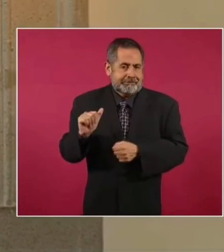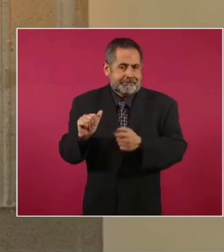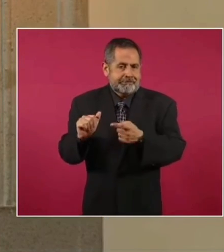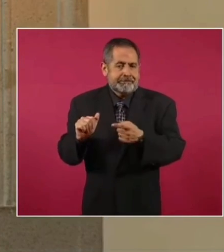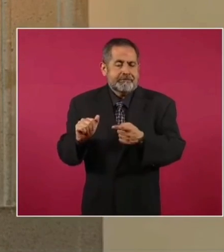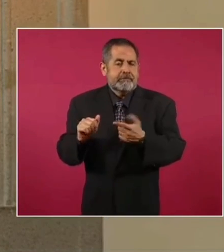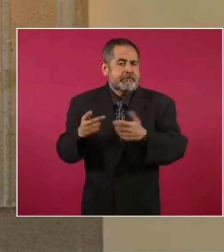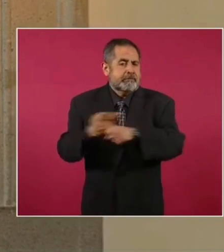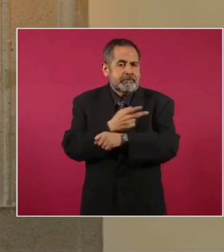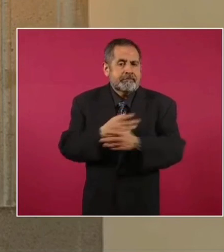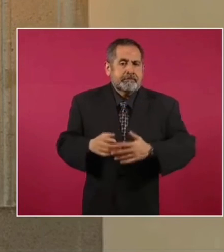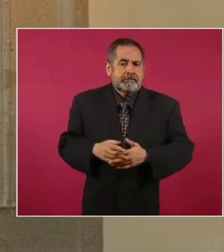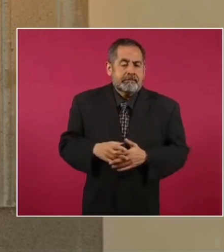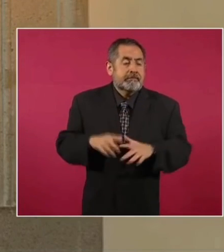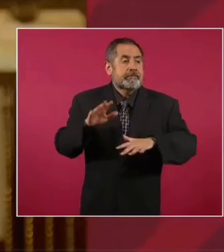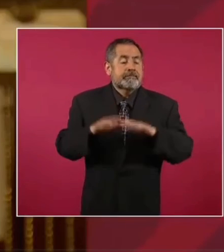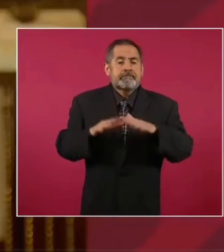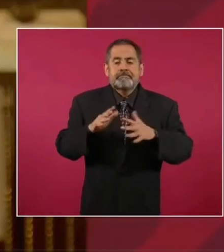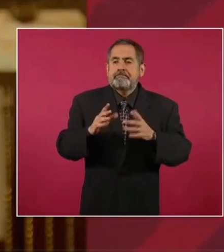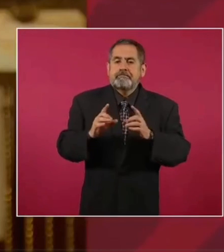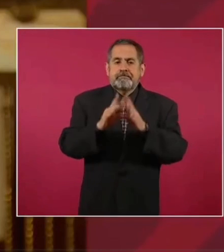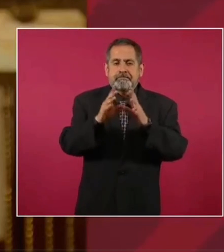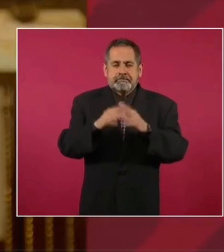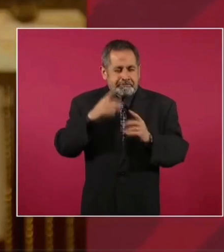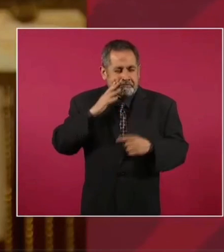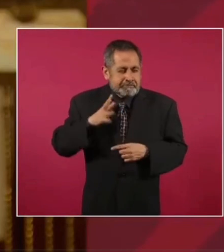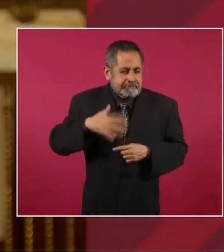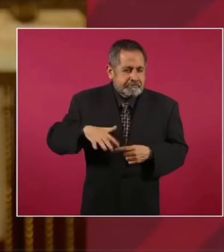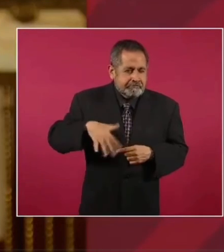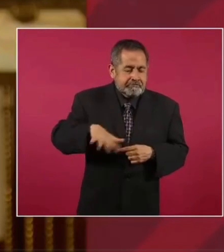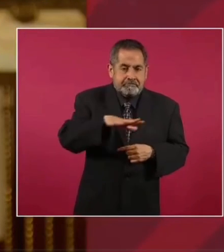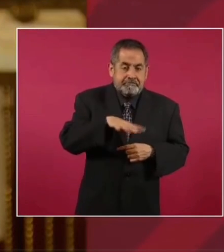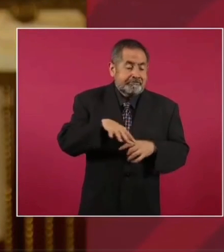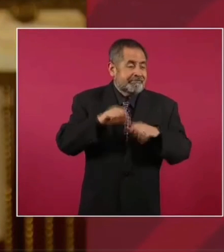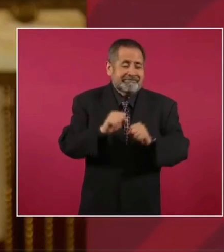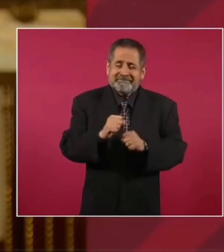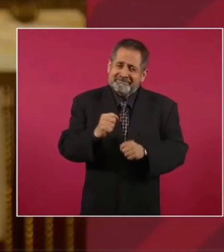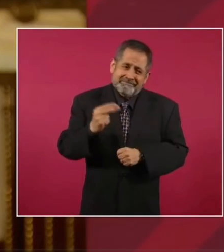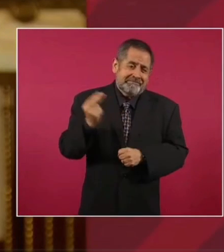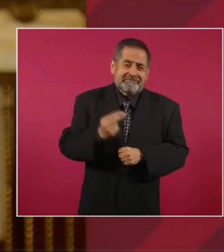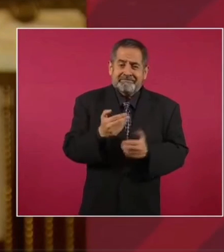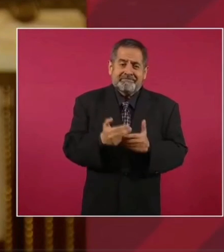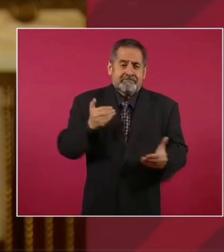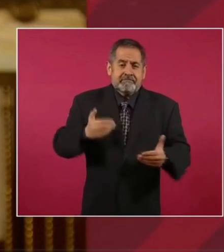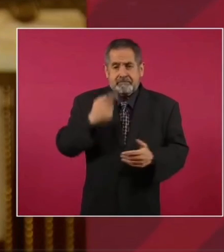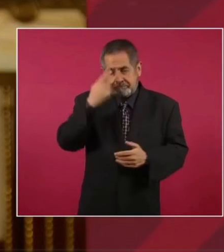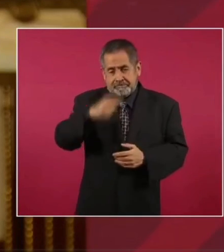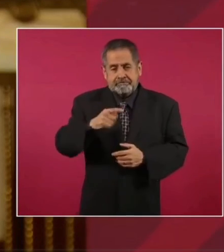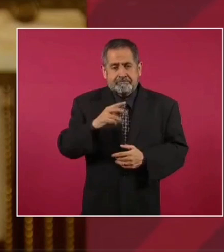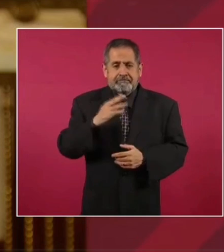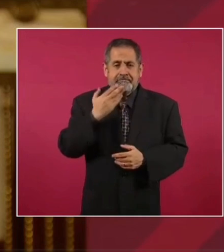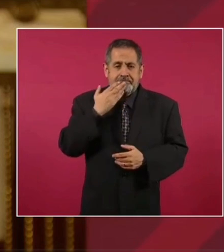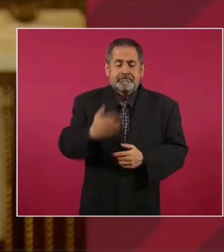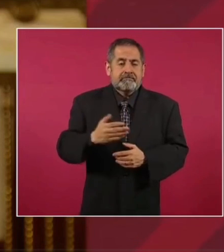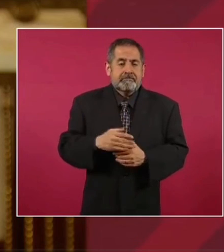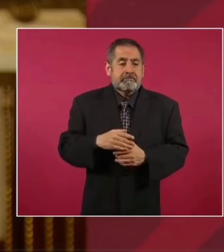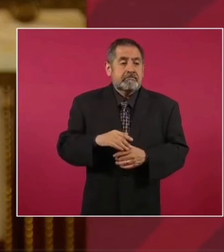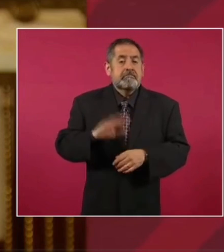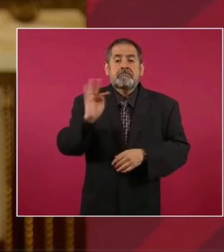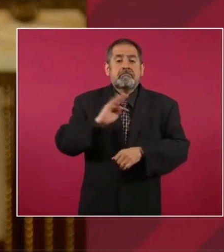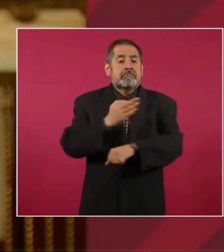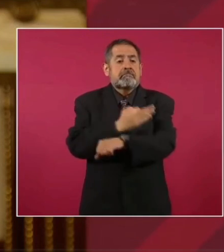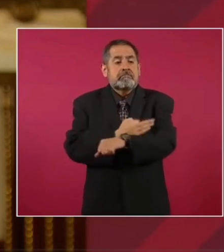algunas acciones de carácter persecutorio es determinante para los buenos resultados. No actuar a tiempo